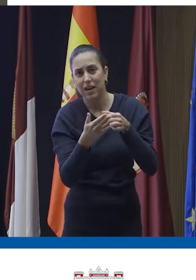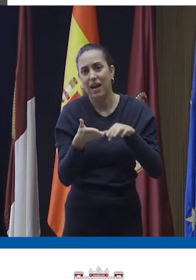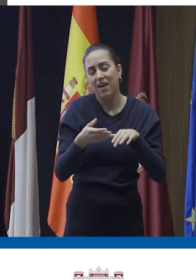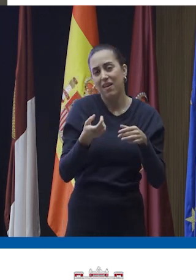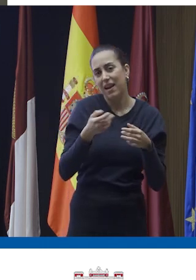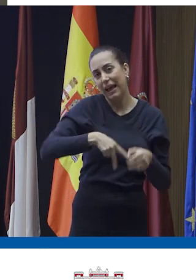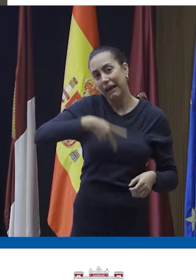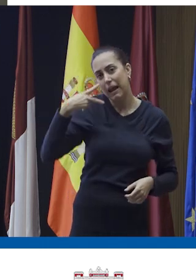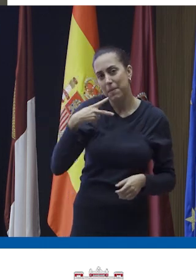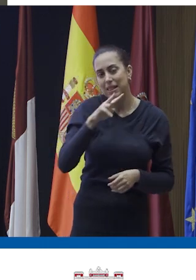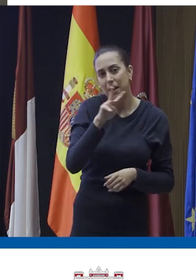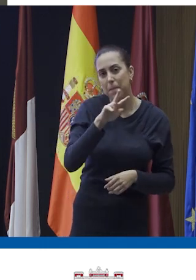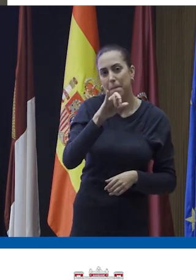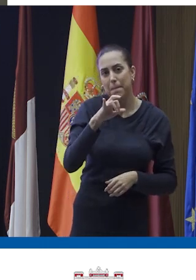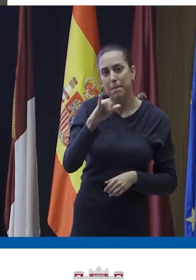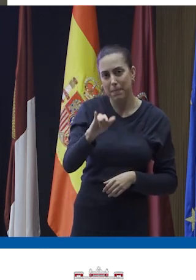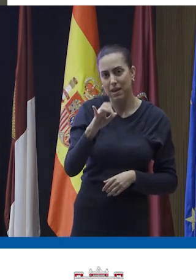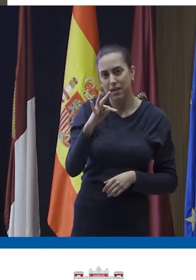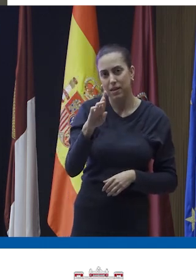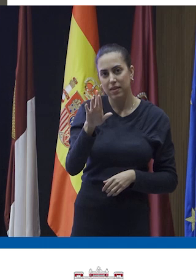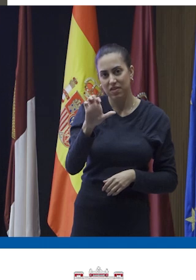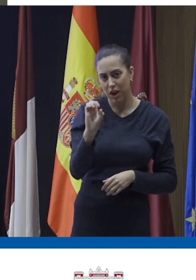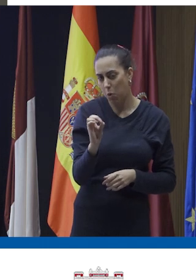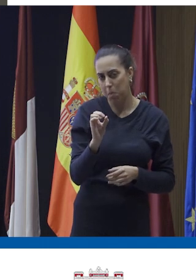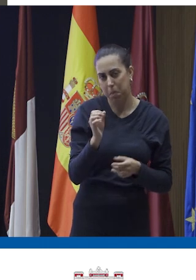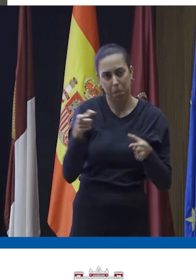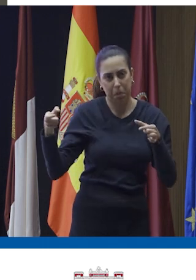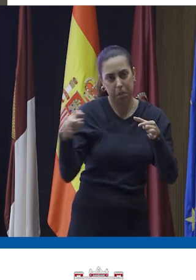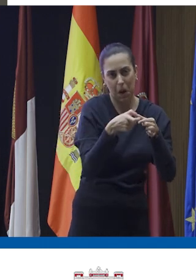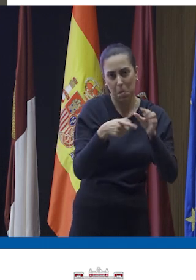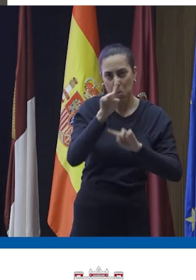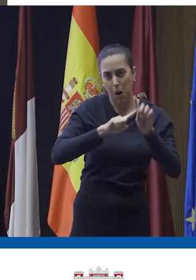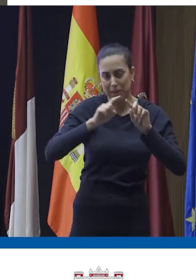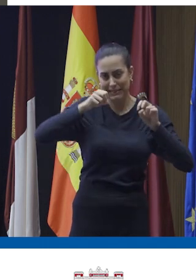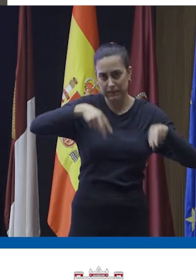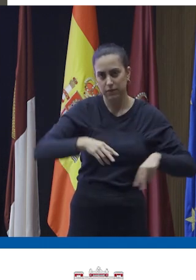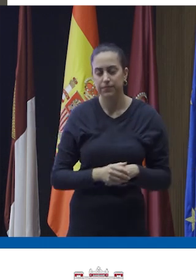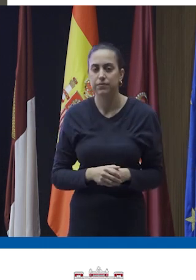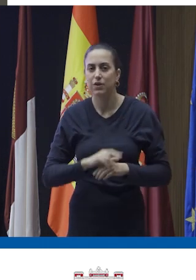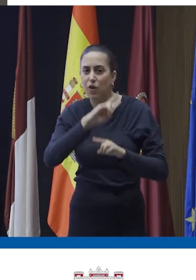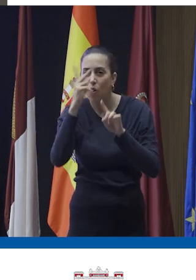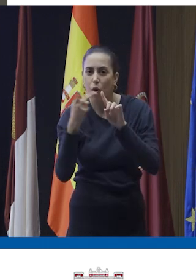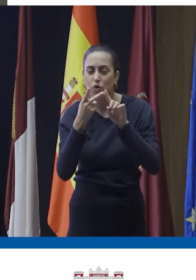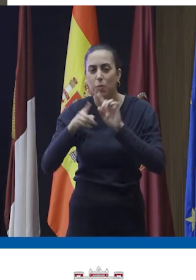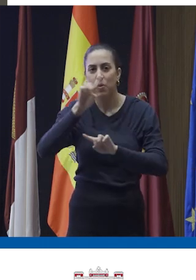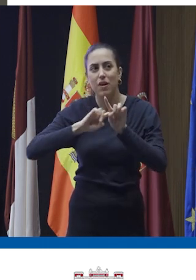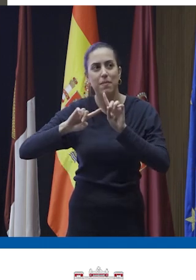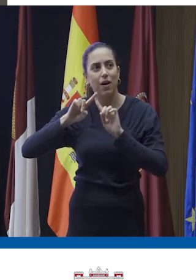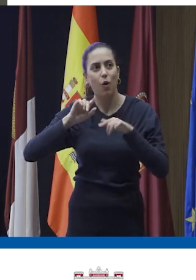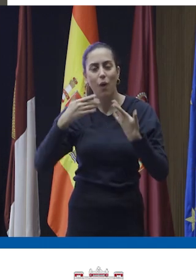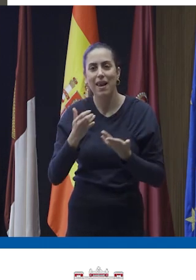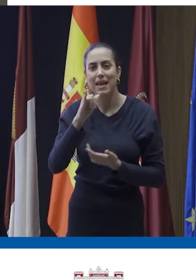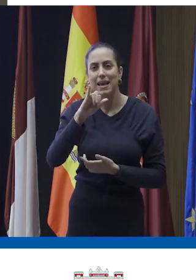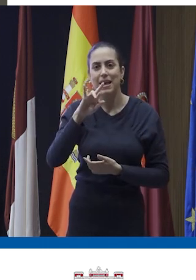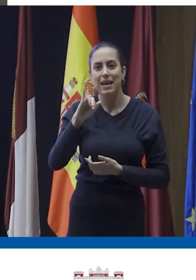se come el vitrio y se coloca la lente sin complicaciones. Luego otra, por ejemplo, bastante frecuente es el síndrome de iris flácido, que